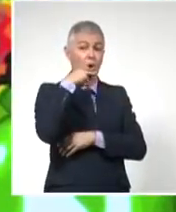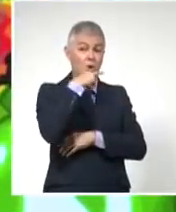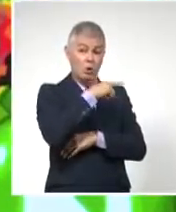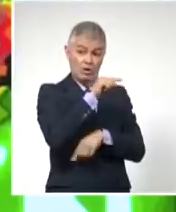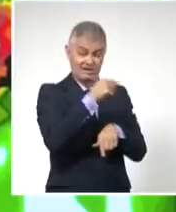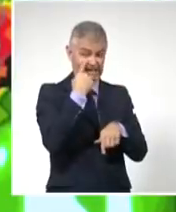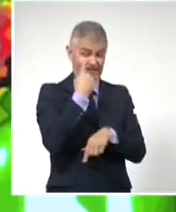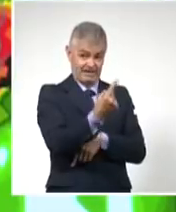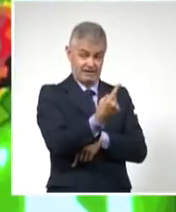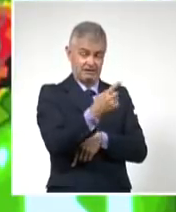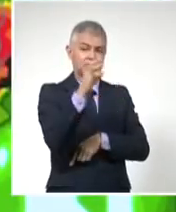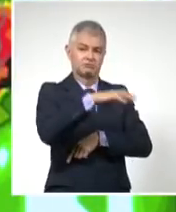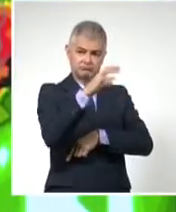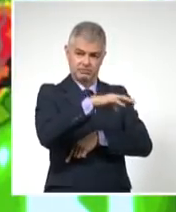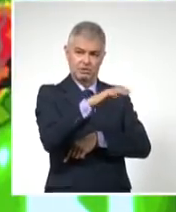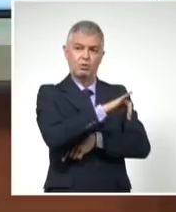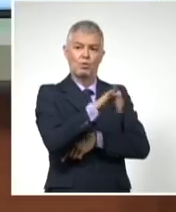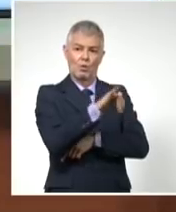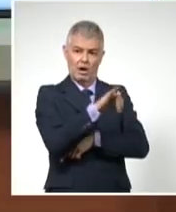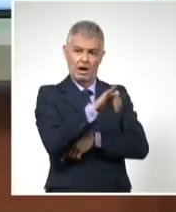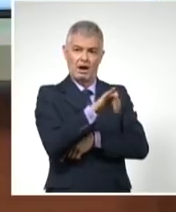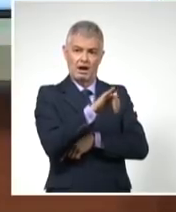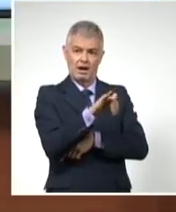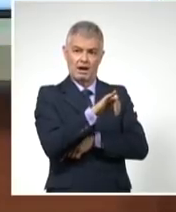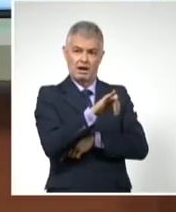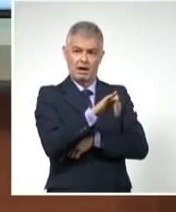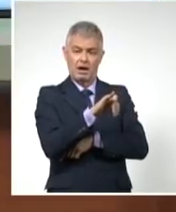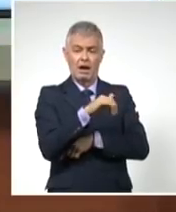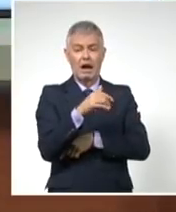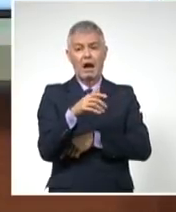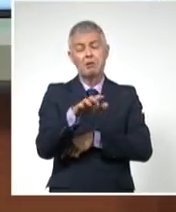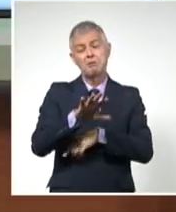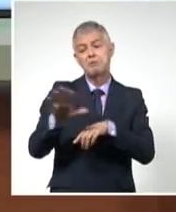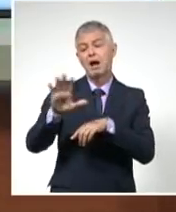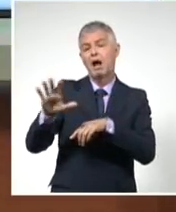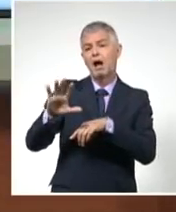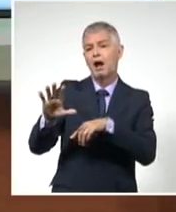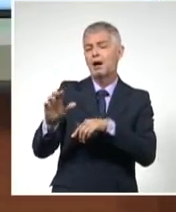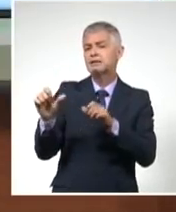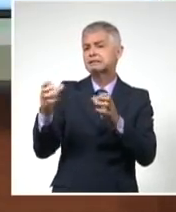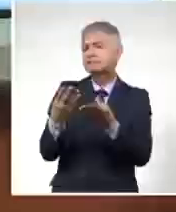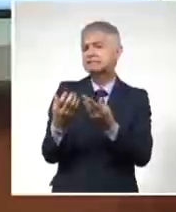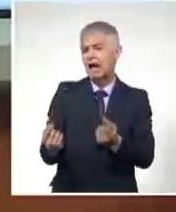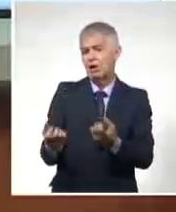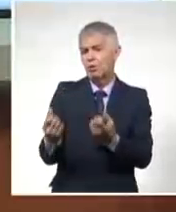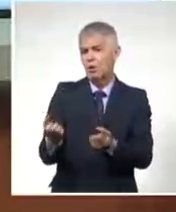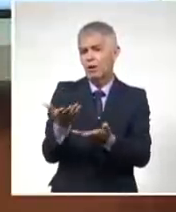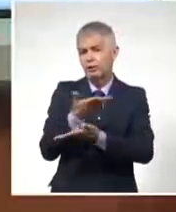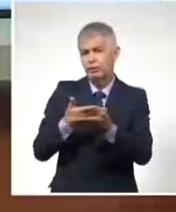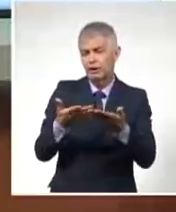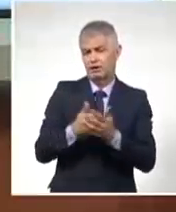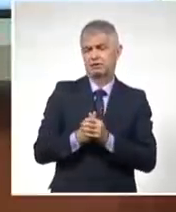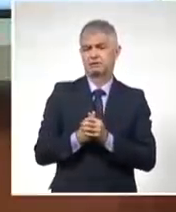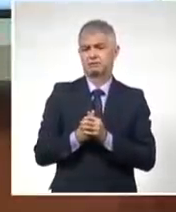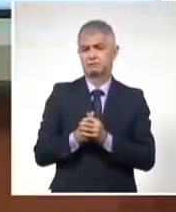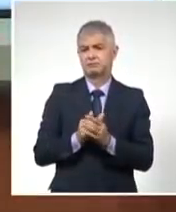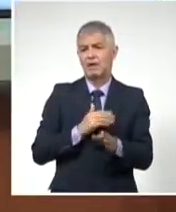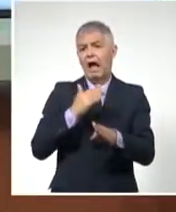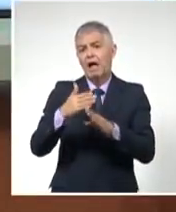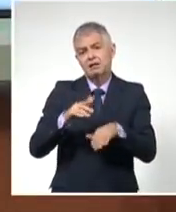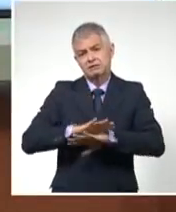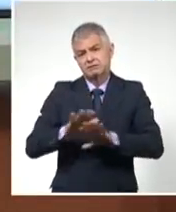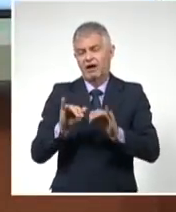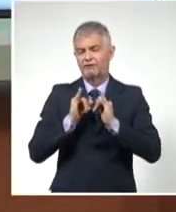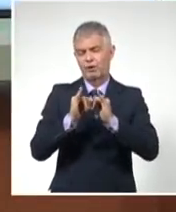pueden ir subiendo, independientemente de acá tengamos un aire más seco. Bueno, hasta aquí la información que quería dar en este